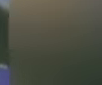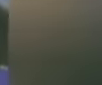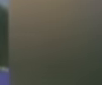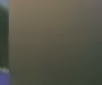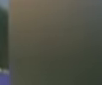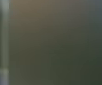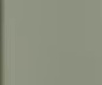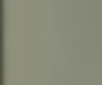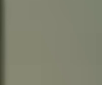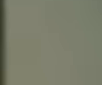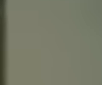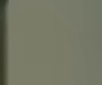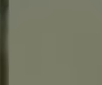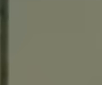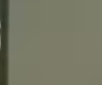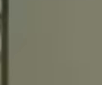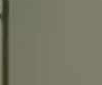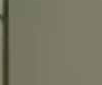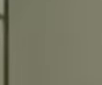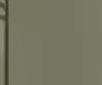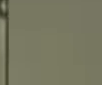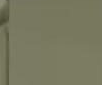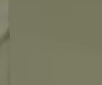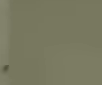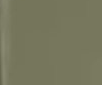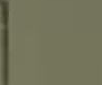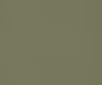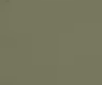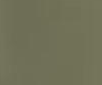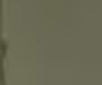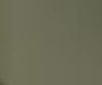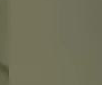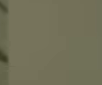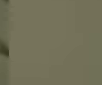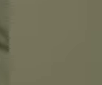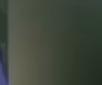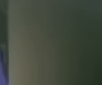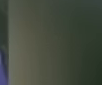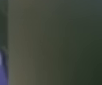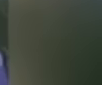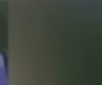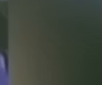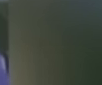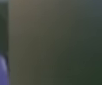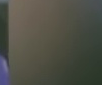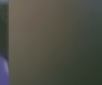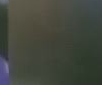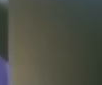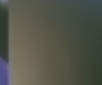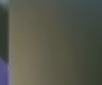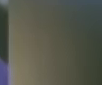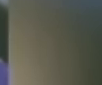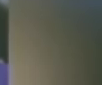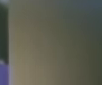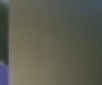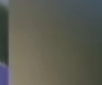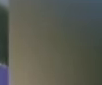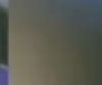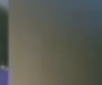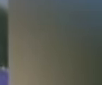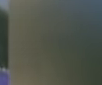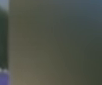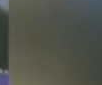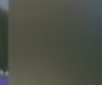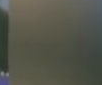estaba en desacuerdo contigo, pero hay 7 bots amplificando ese mensaje antagónico al tuyo que te orilla orillan a pensar que tú mejor te deberías de quedar